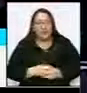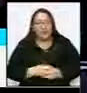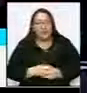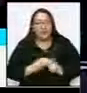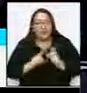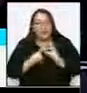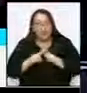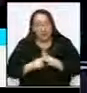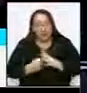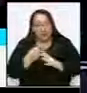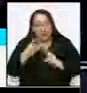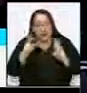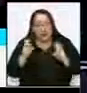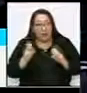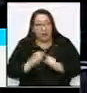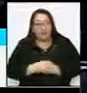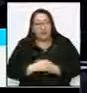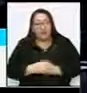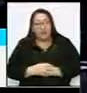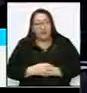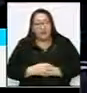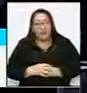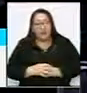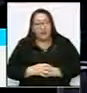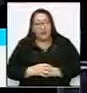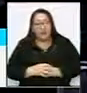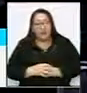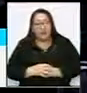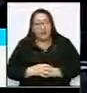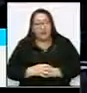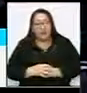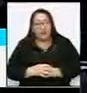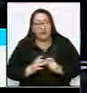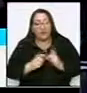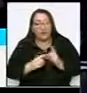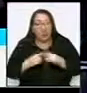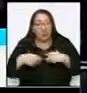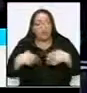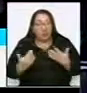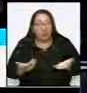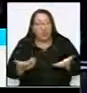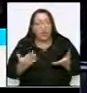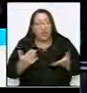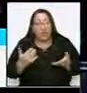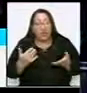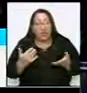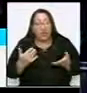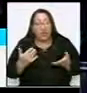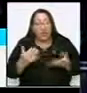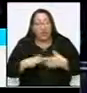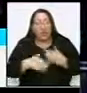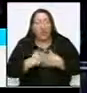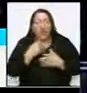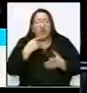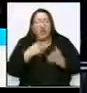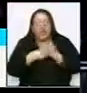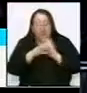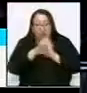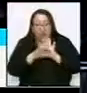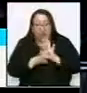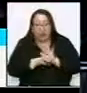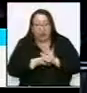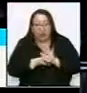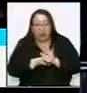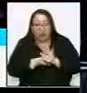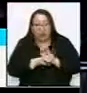Partiendo de esta base, es de que se puede afirmar entonces de que toda interpretación a la